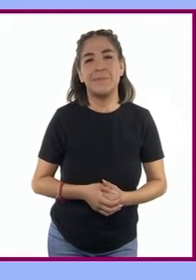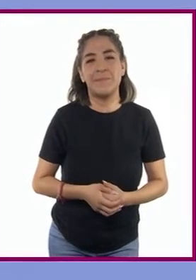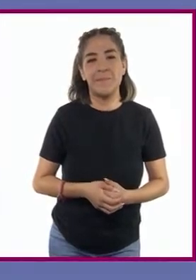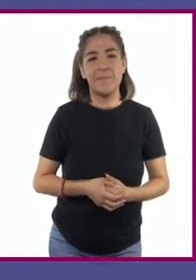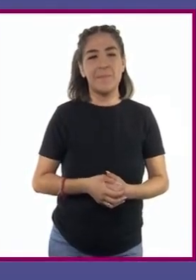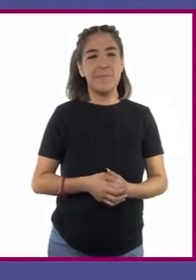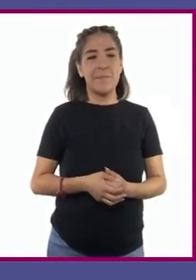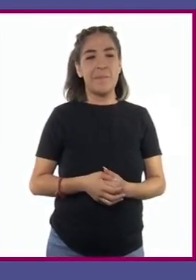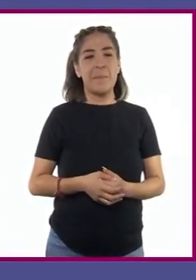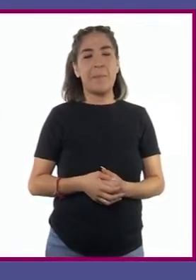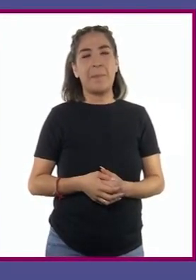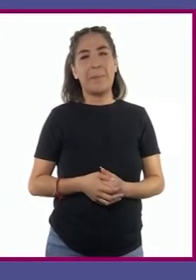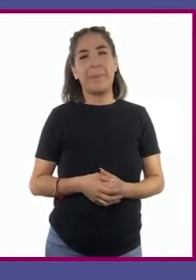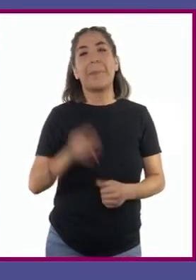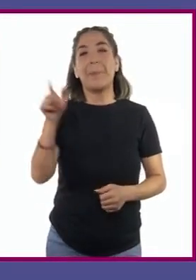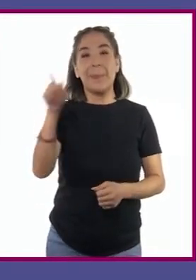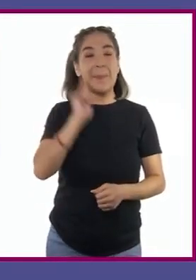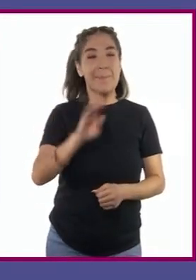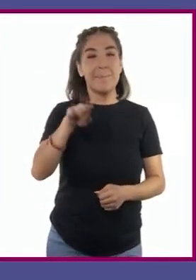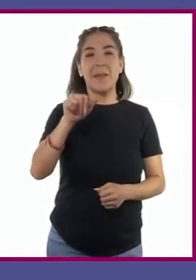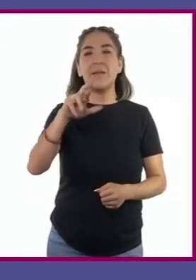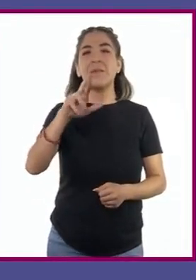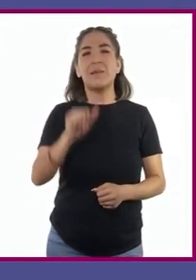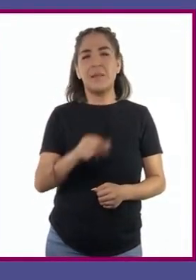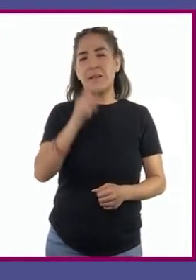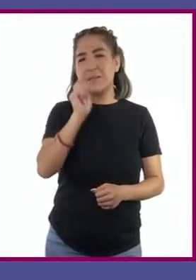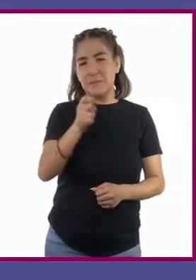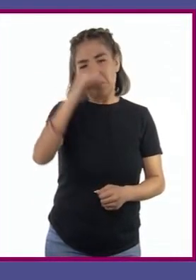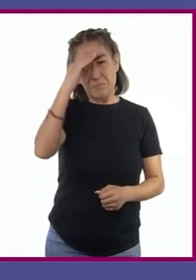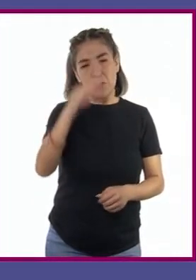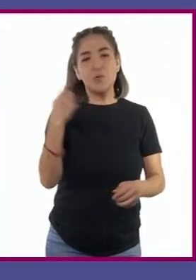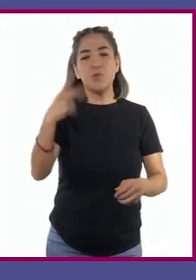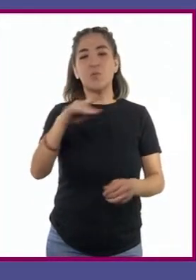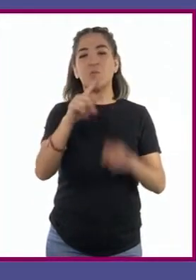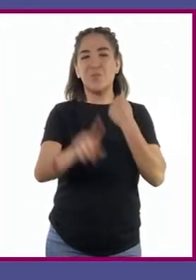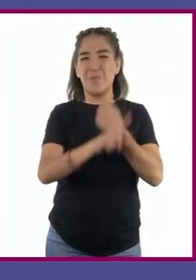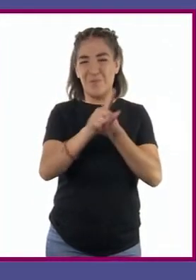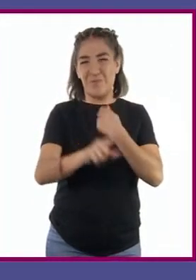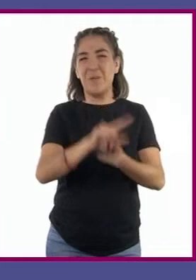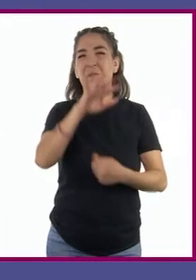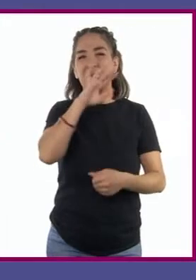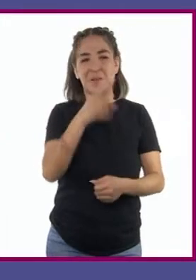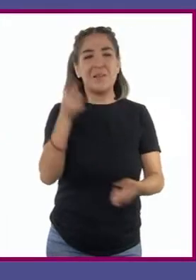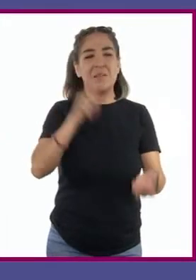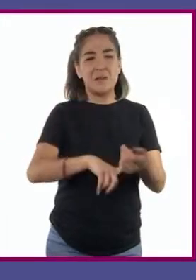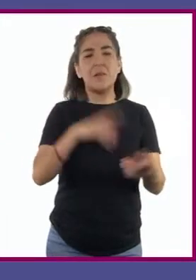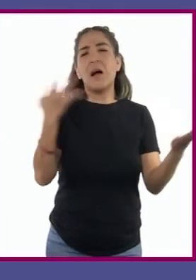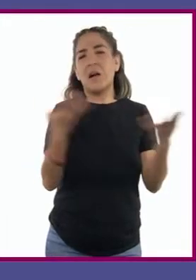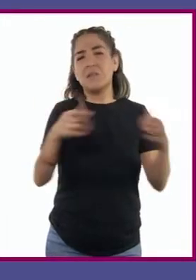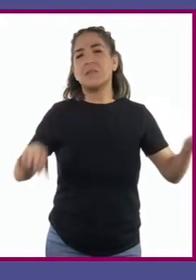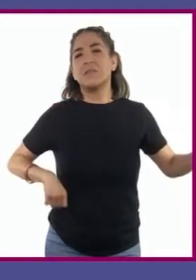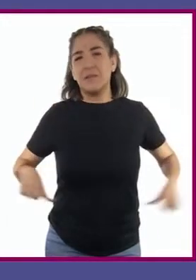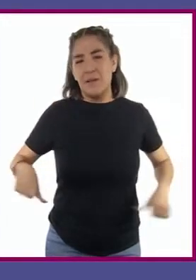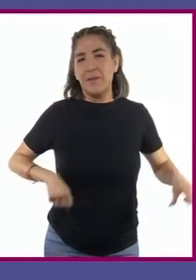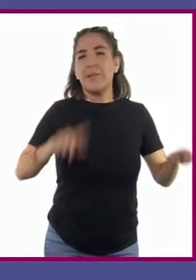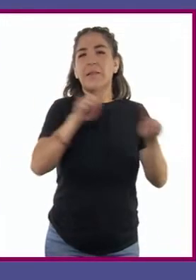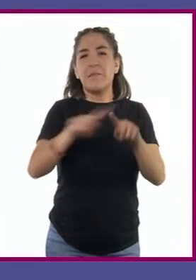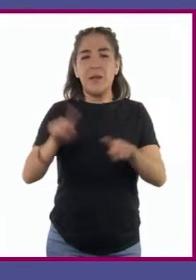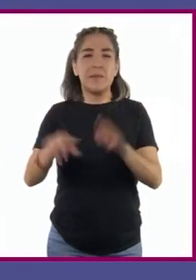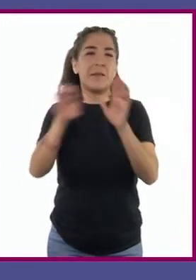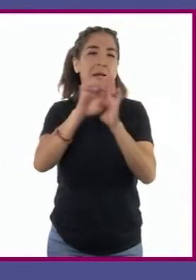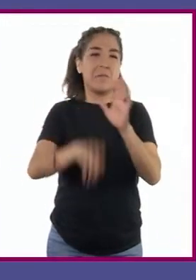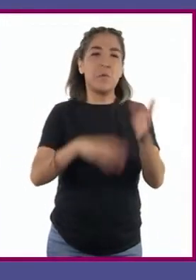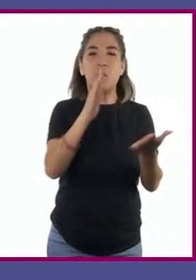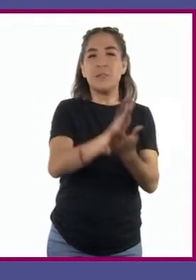Mariana considera que el problema de la basura puede reducirse si los vecinos colaboran realizando diversas acciones. Separar la basura